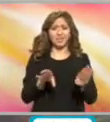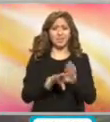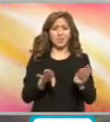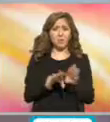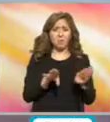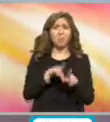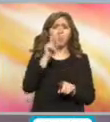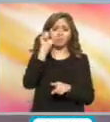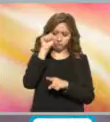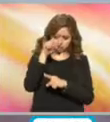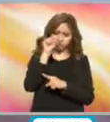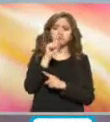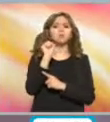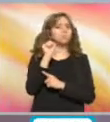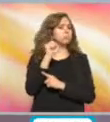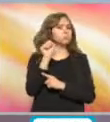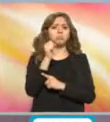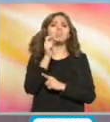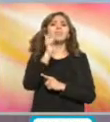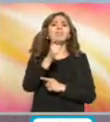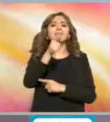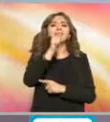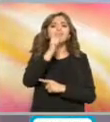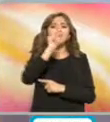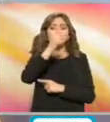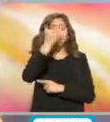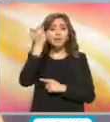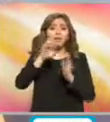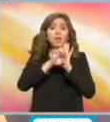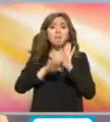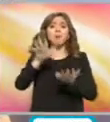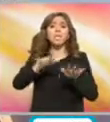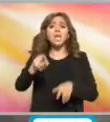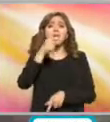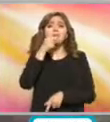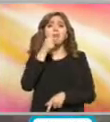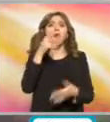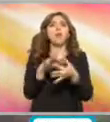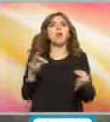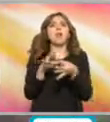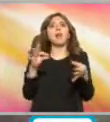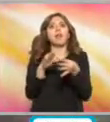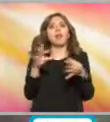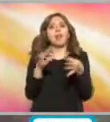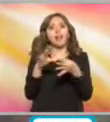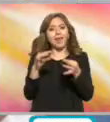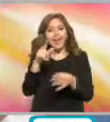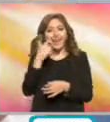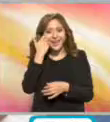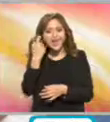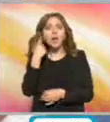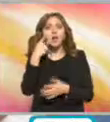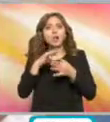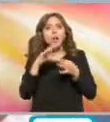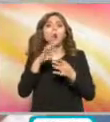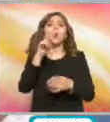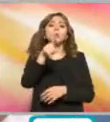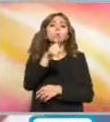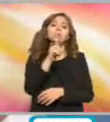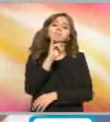información. Okay. Muchas veces el niño te quiere contar algo solo por contártelo, no porque te involucres o le des soluciones a su